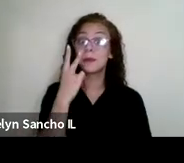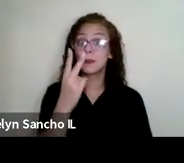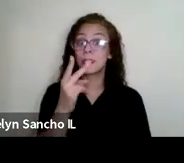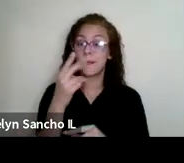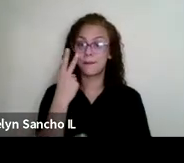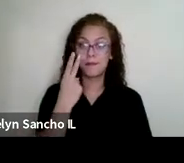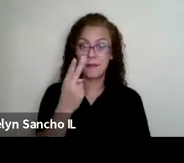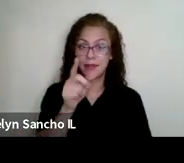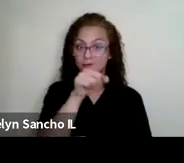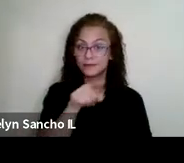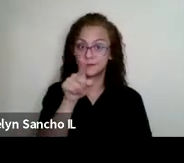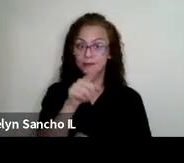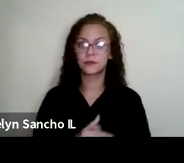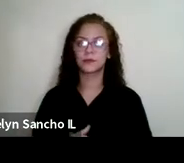mirar